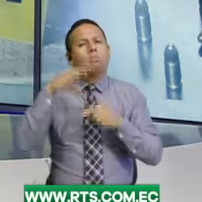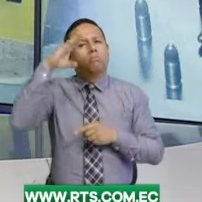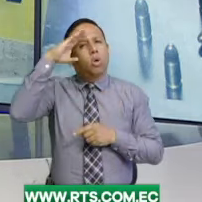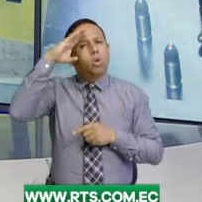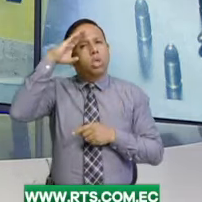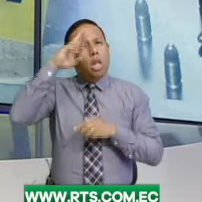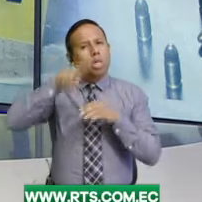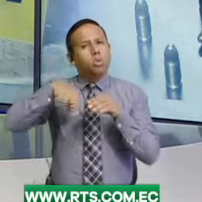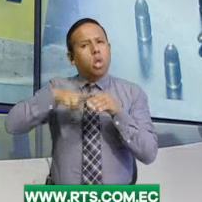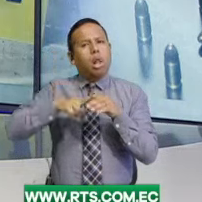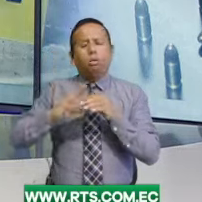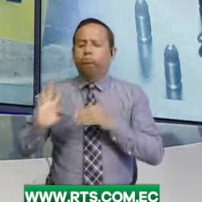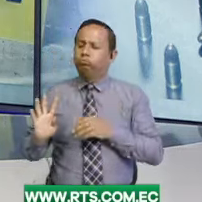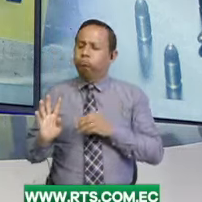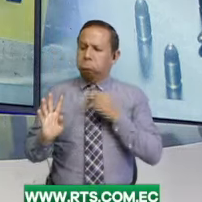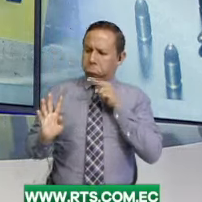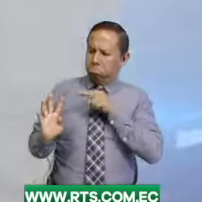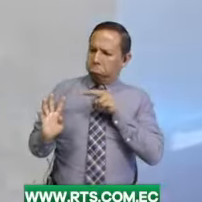policial.